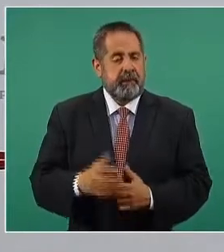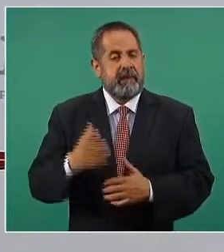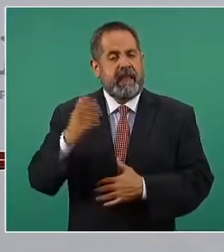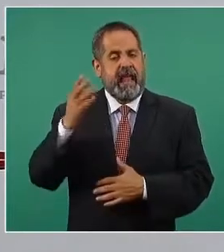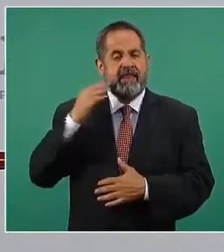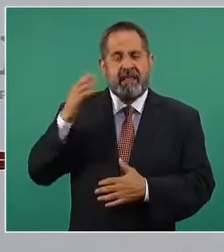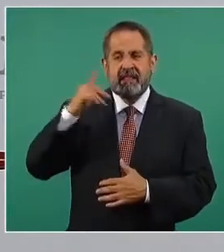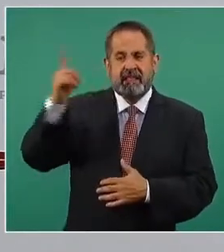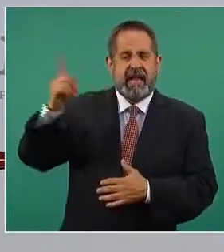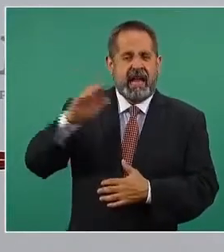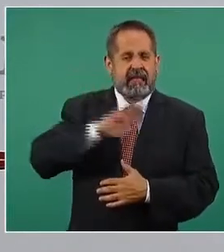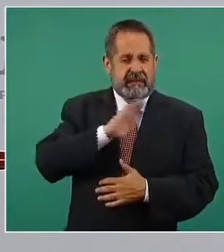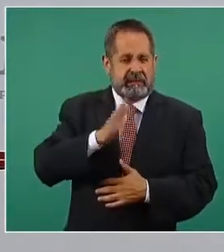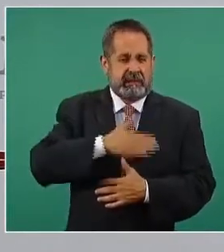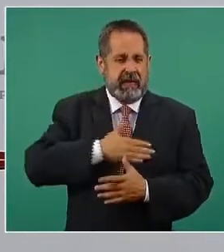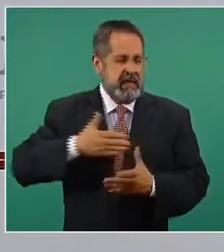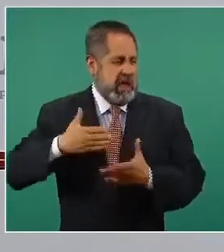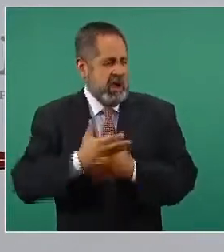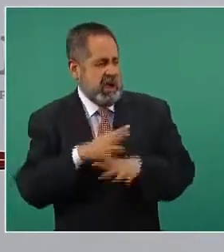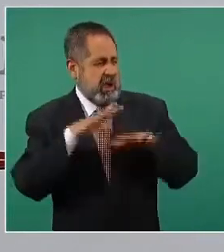de la conquista española,